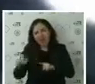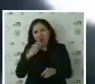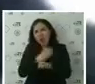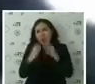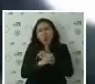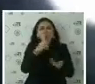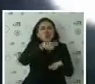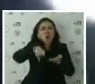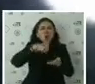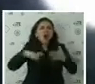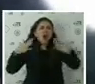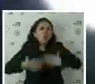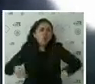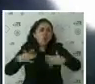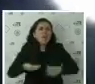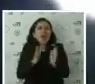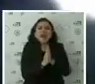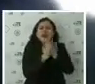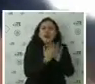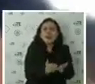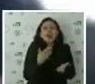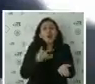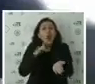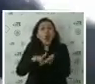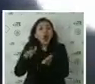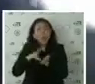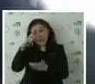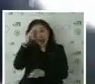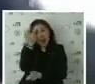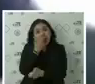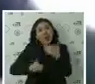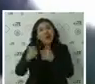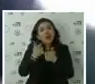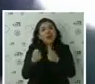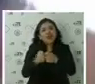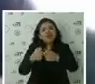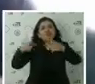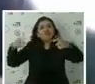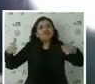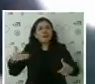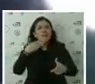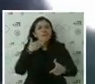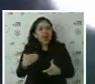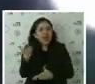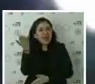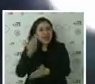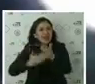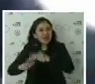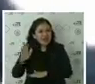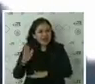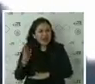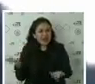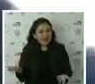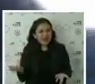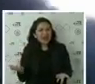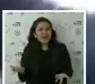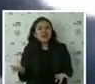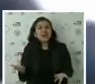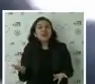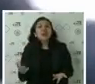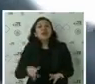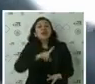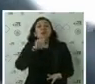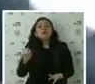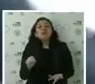comprar ropa, comprar libros, apoyábamos de cierta forma a todo ámbito económico.